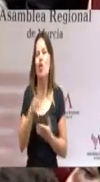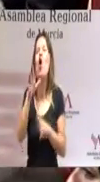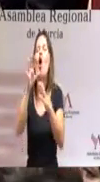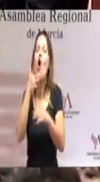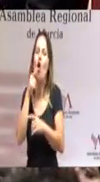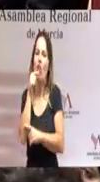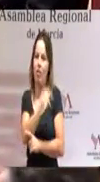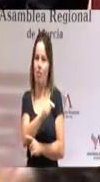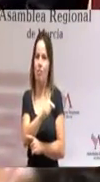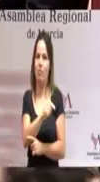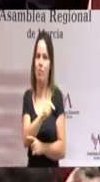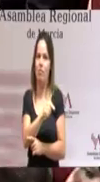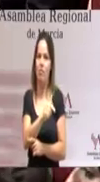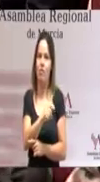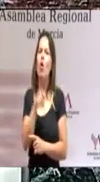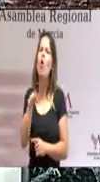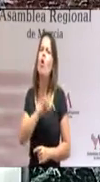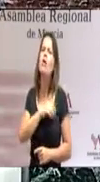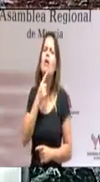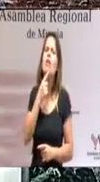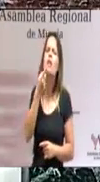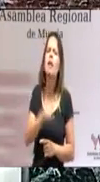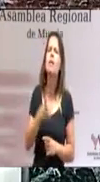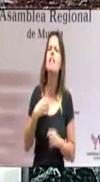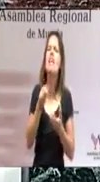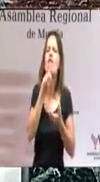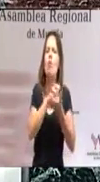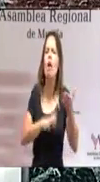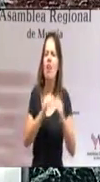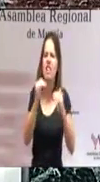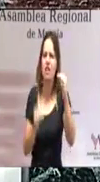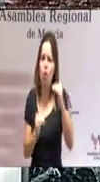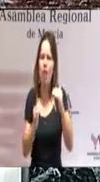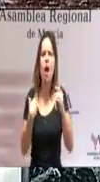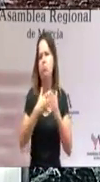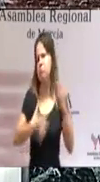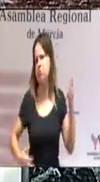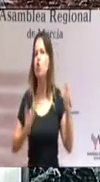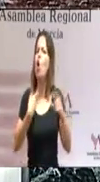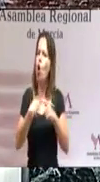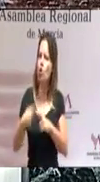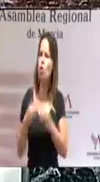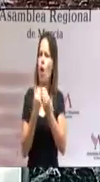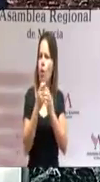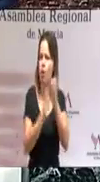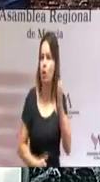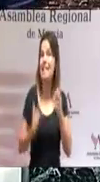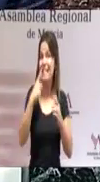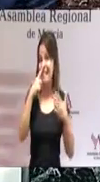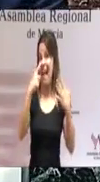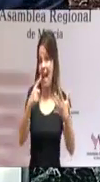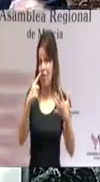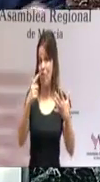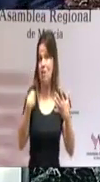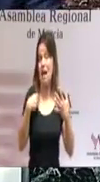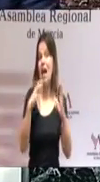conoceréis. Habla usted también del informe de desigualdades, etcétera. Me la voy a seguir dando datos. Tras 6 años consecutivos de